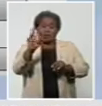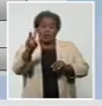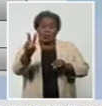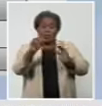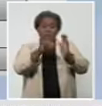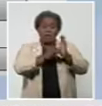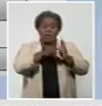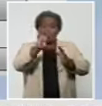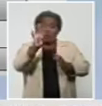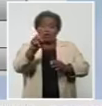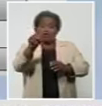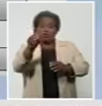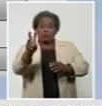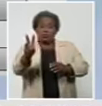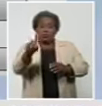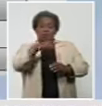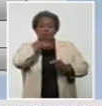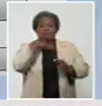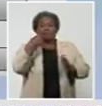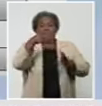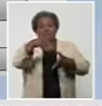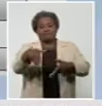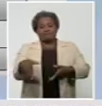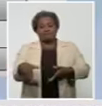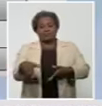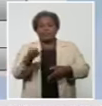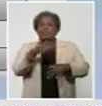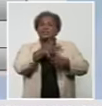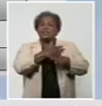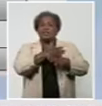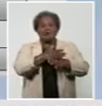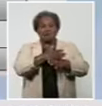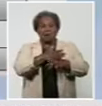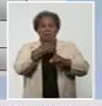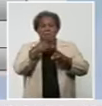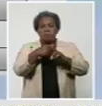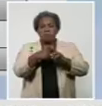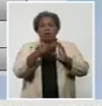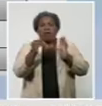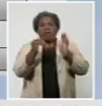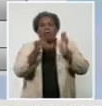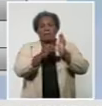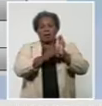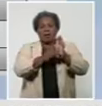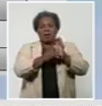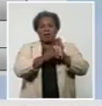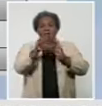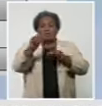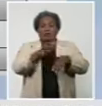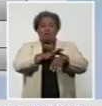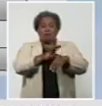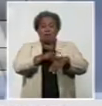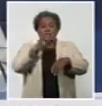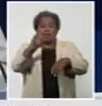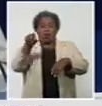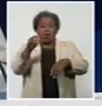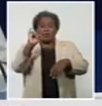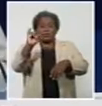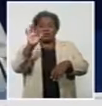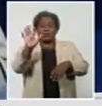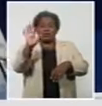742.413 fallecidos, que representa una letalidad de un 3,65% en el